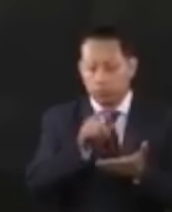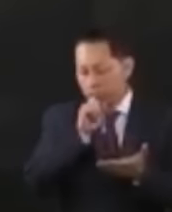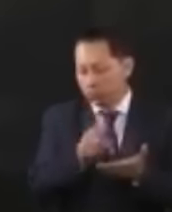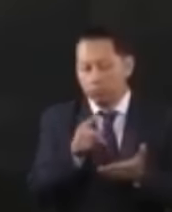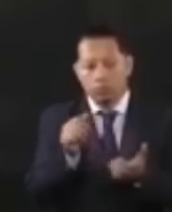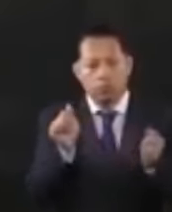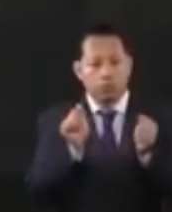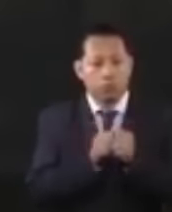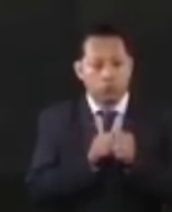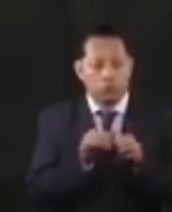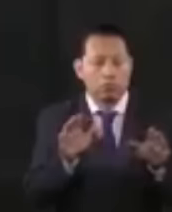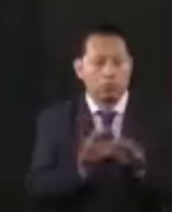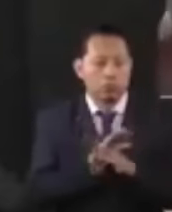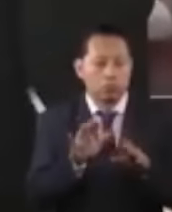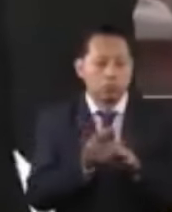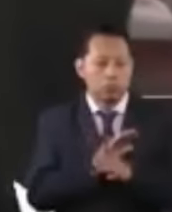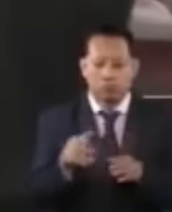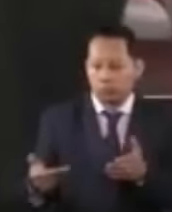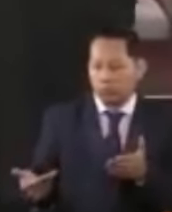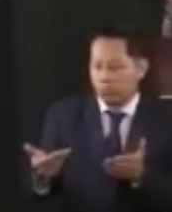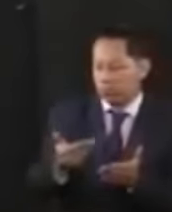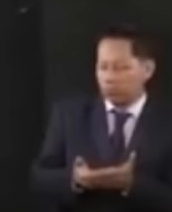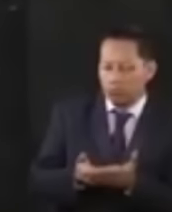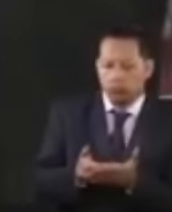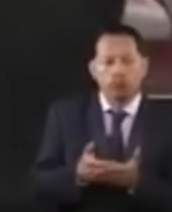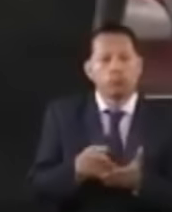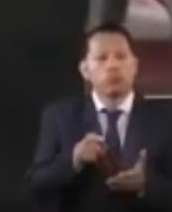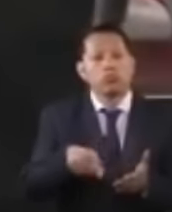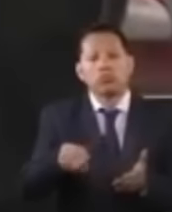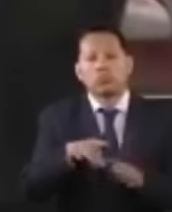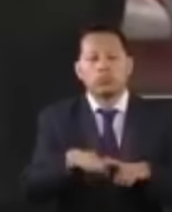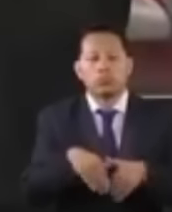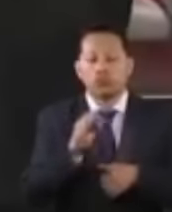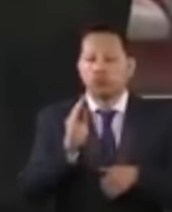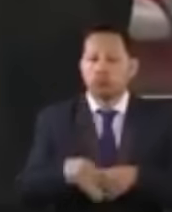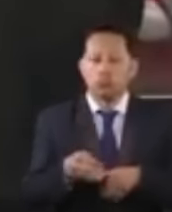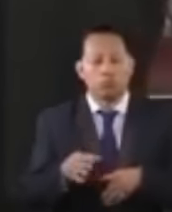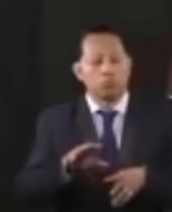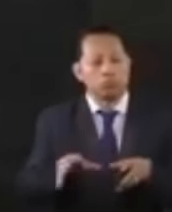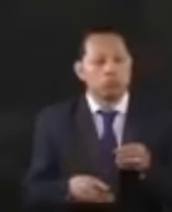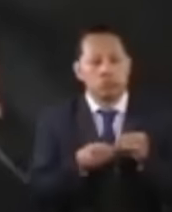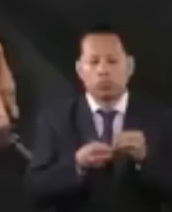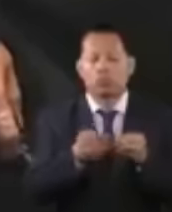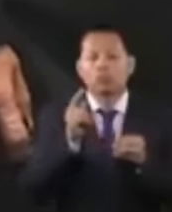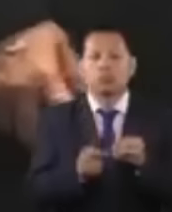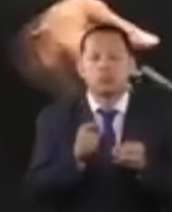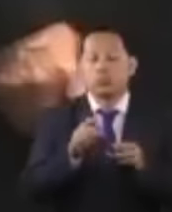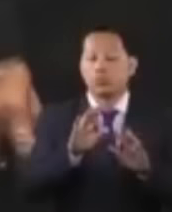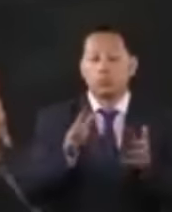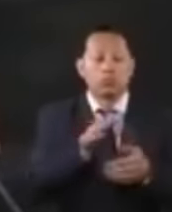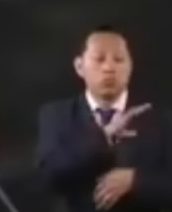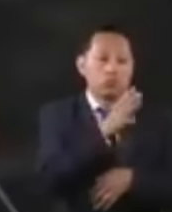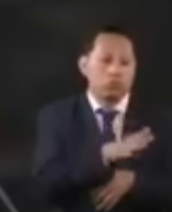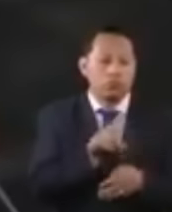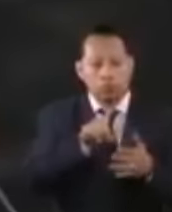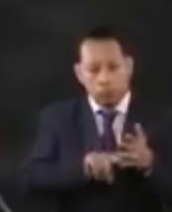las modificaciones aceptadas por la Asamblea. Aprobado en lo general